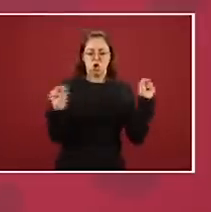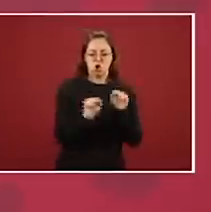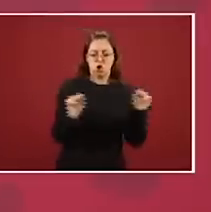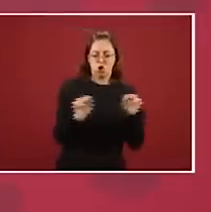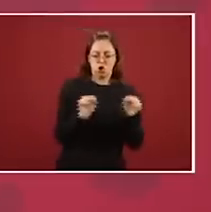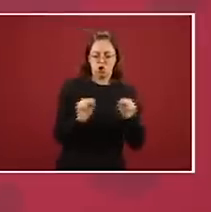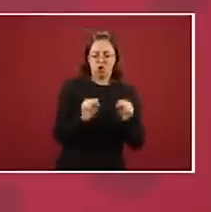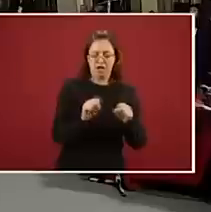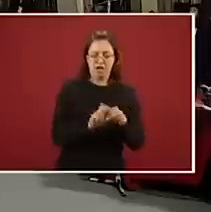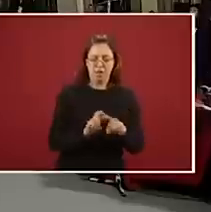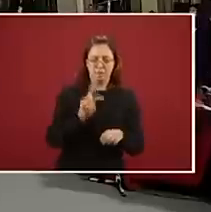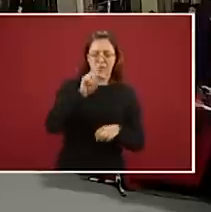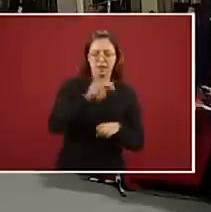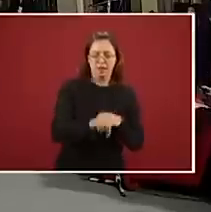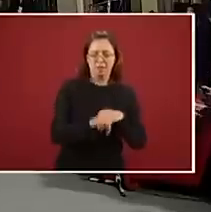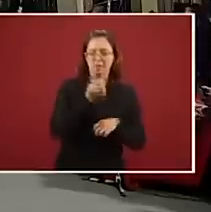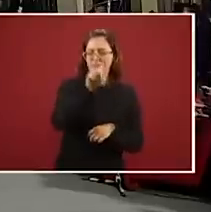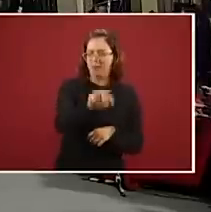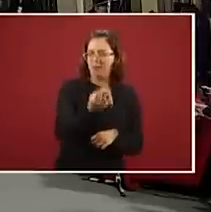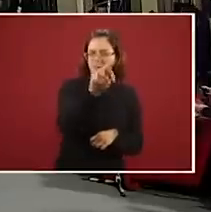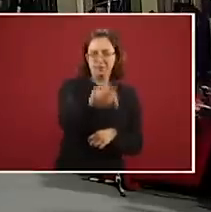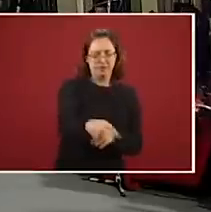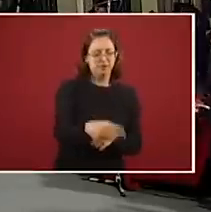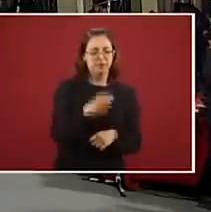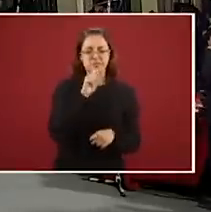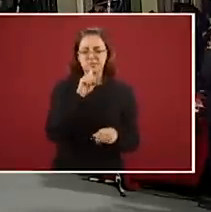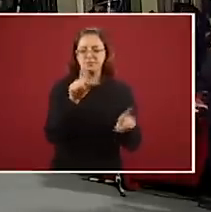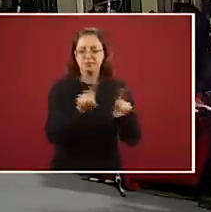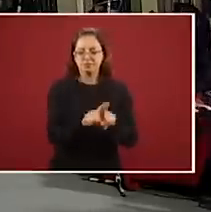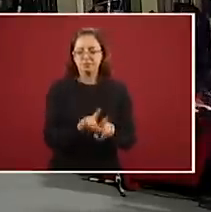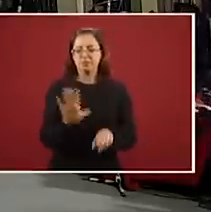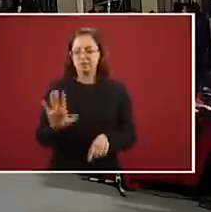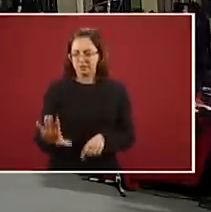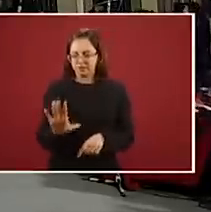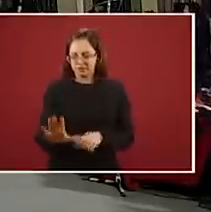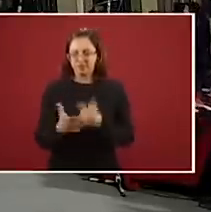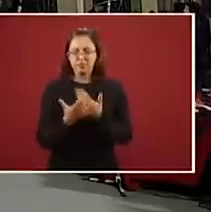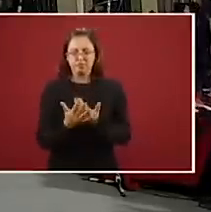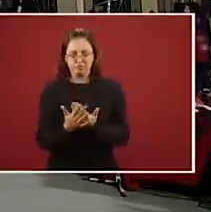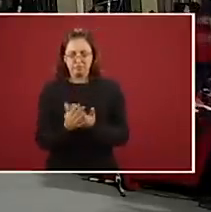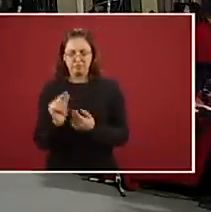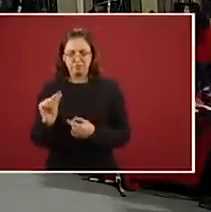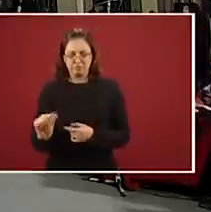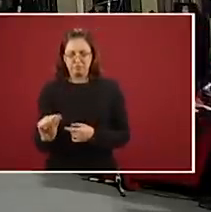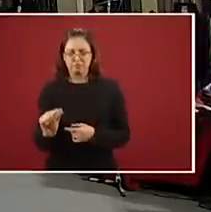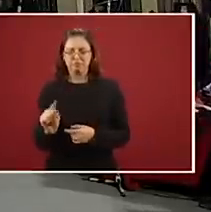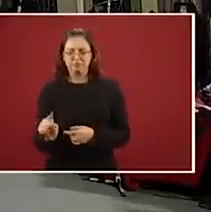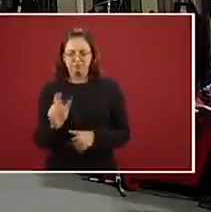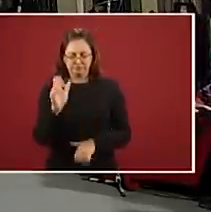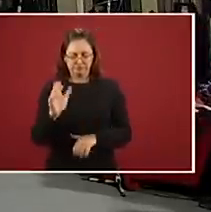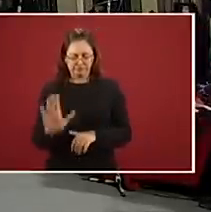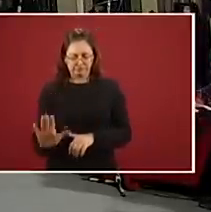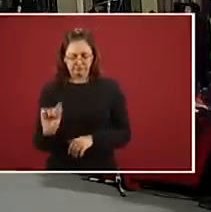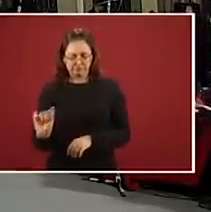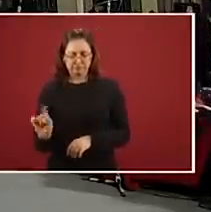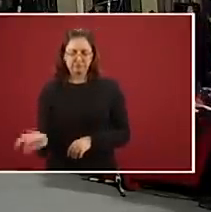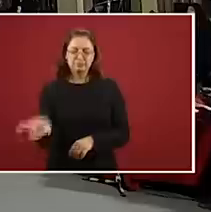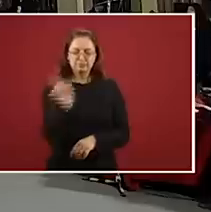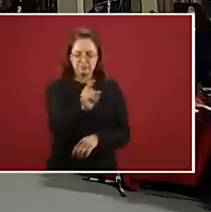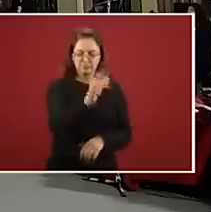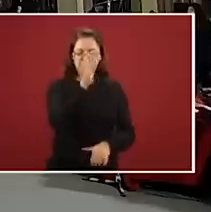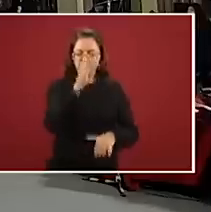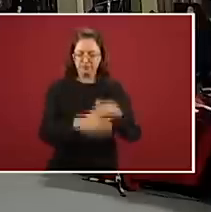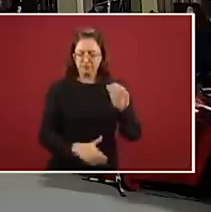Perdón, presidente, sobre el reconocimiento que le hizo la organización. Pero vamos a ver, sí. Deja que termine ahorita, okay. Ahorita vas. Sí. Pero